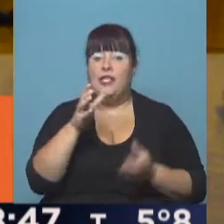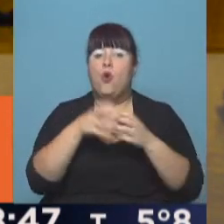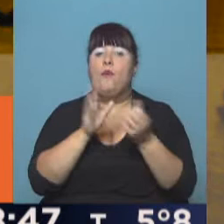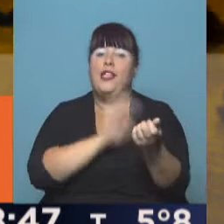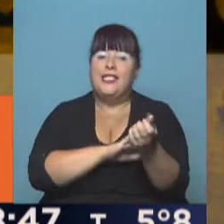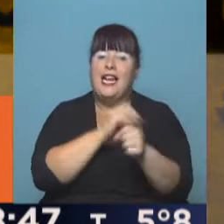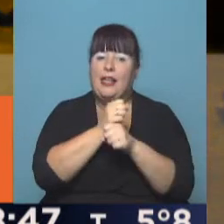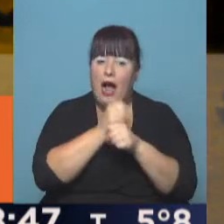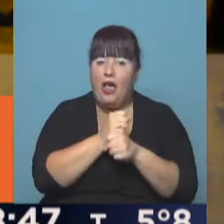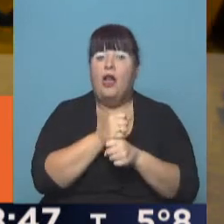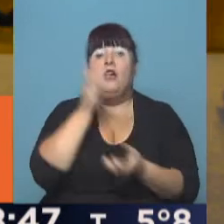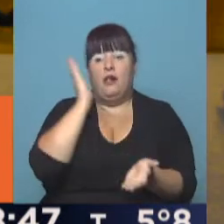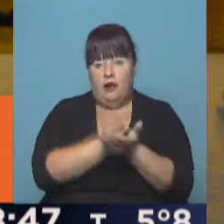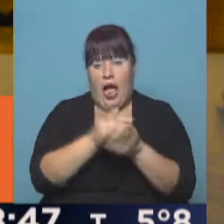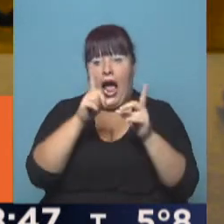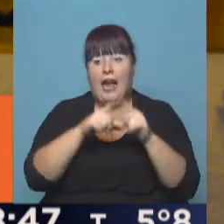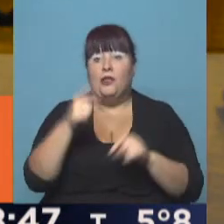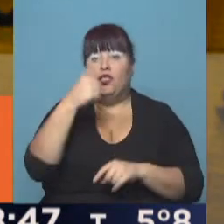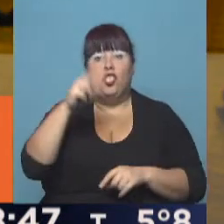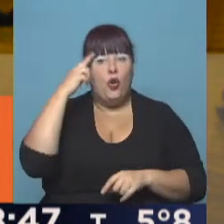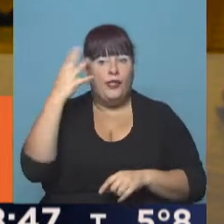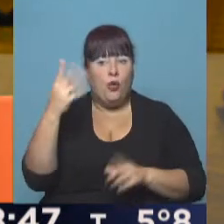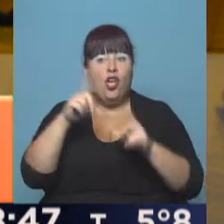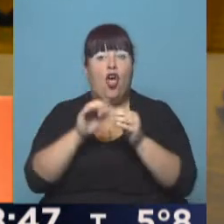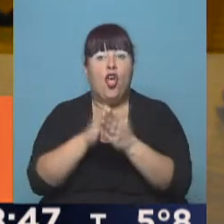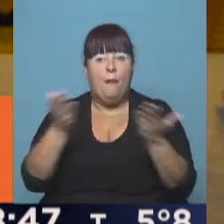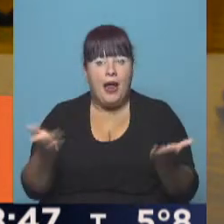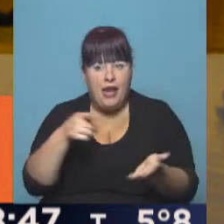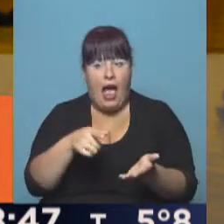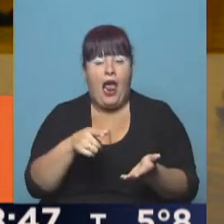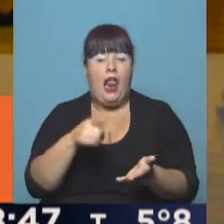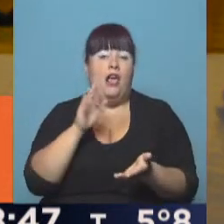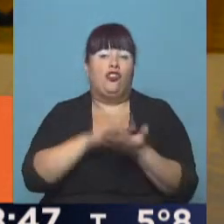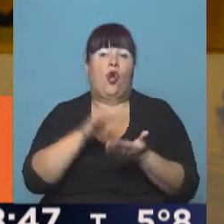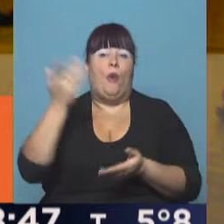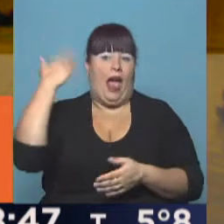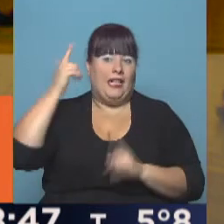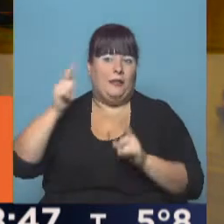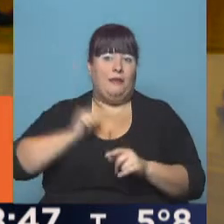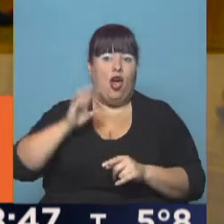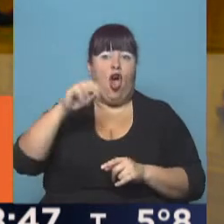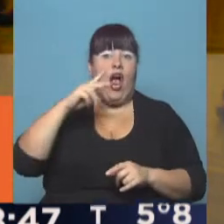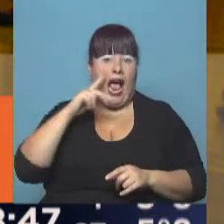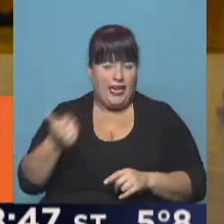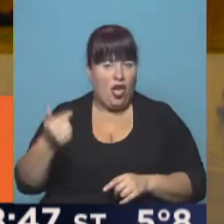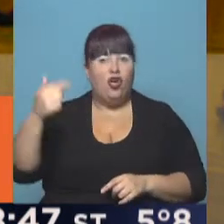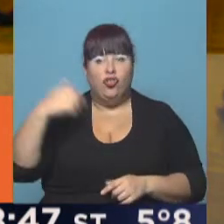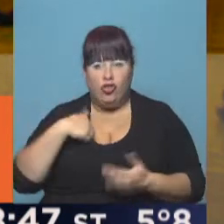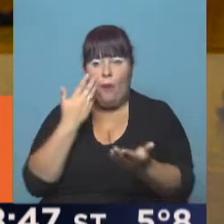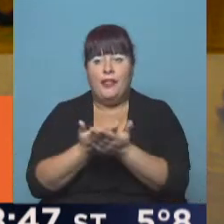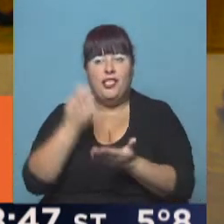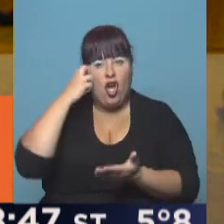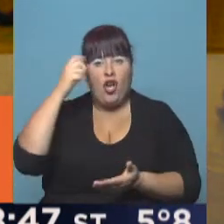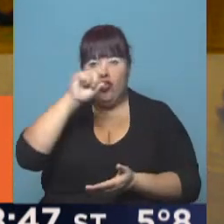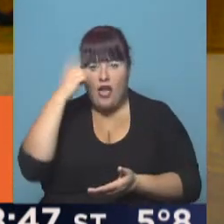Izquierda de los Trabajadores y se les ha aplicado el artículo 194 del Código Penal, un resabio de la dictadura militar de Onganía. Yo he presentado en el Congreso